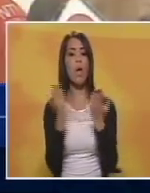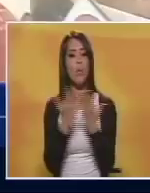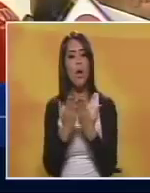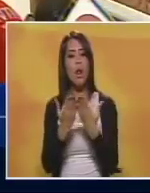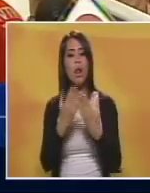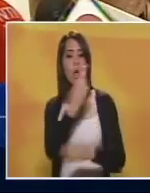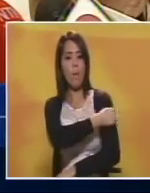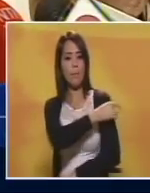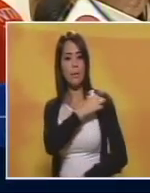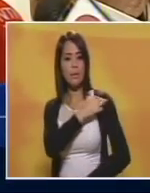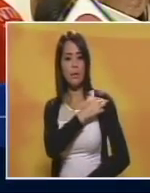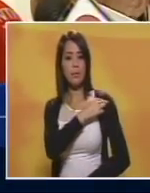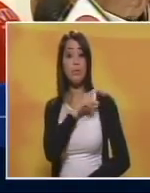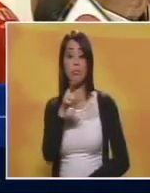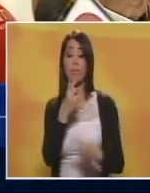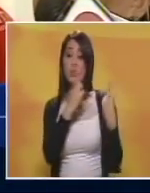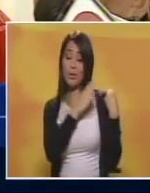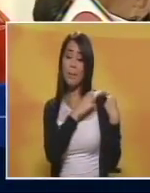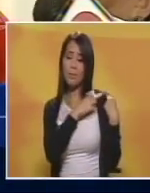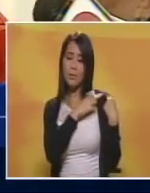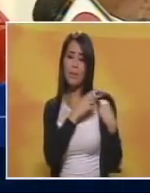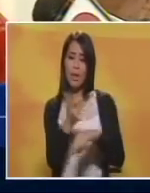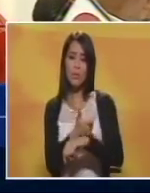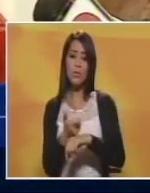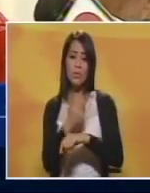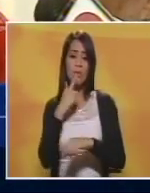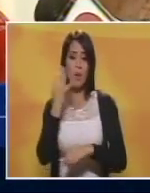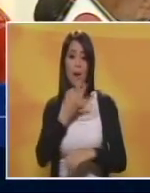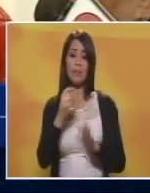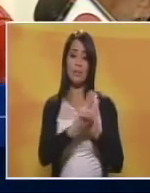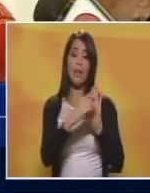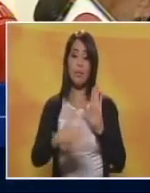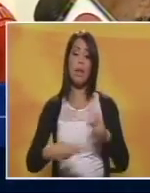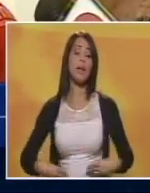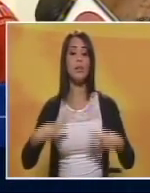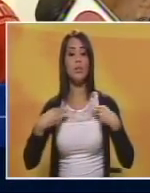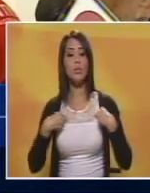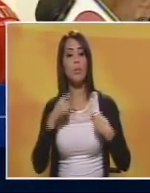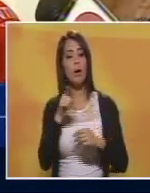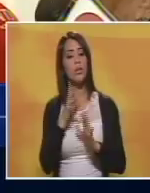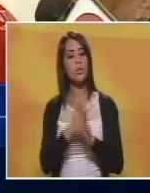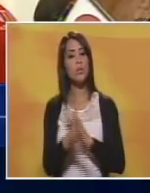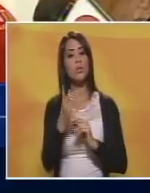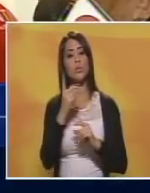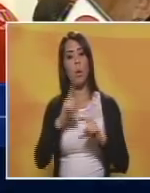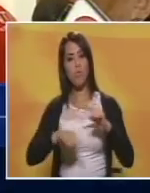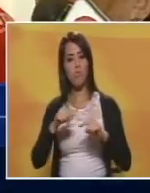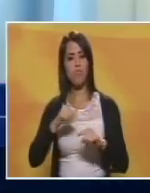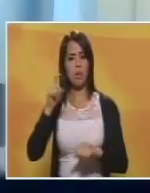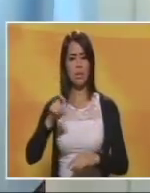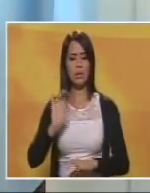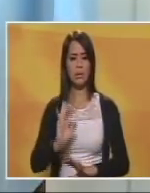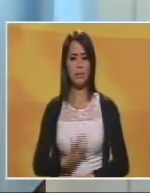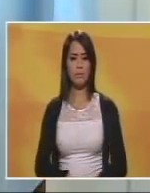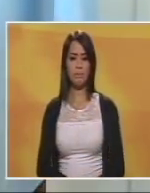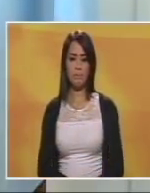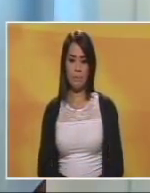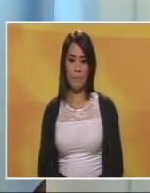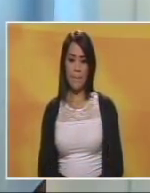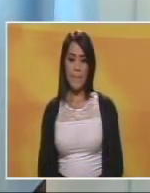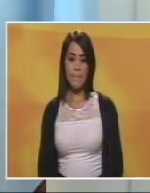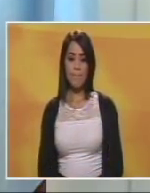hospitales. Para el Estado es una responsabilidad muy grande poder garantizar esos derechos sin tener todos los recursos necesarios. Arnold